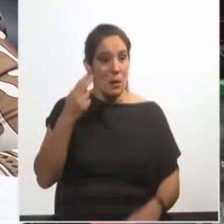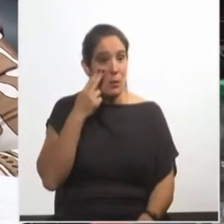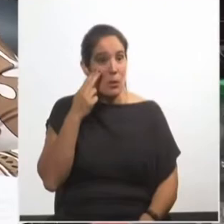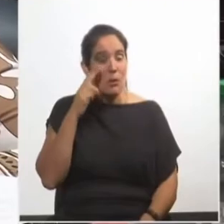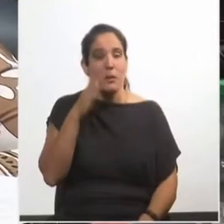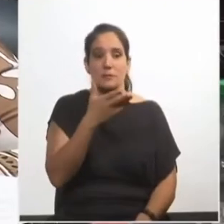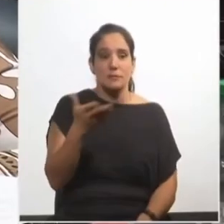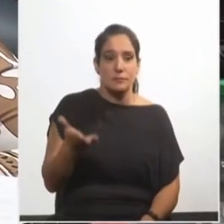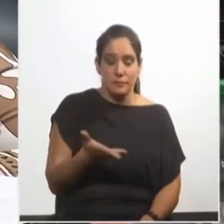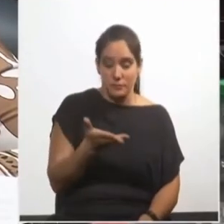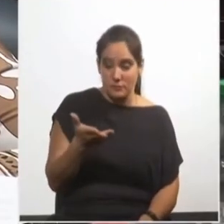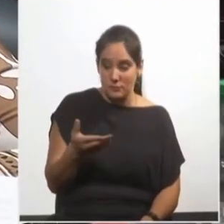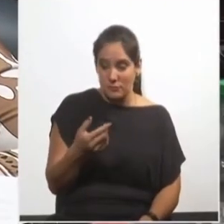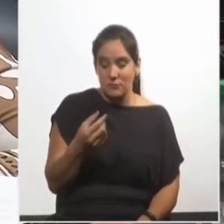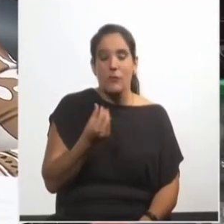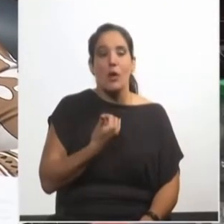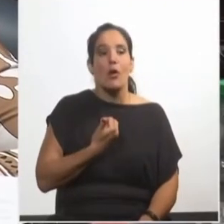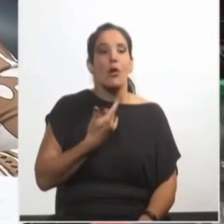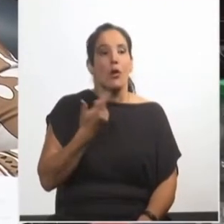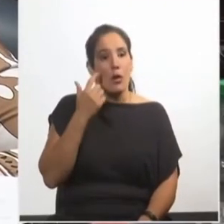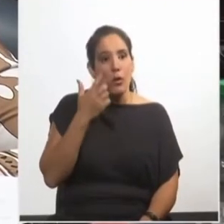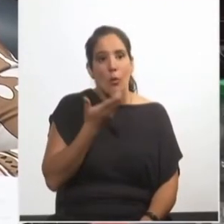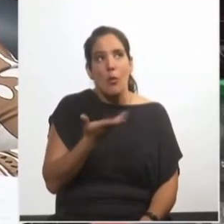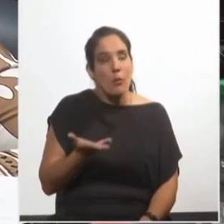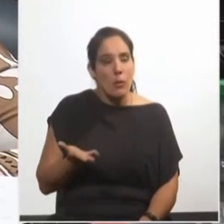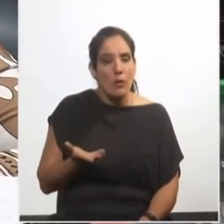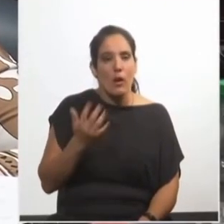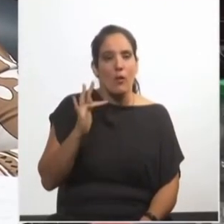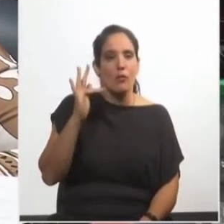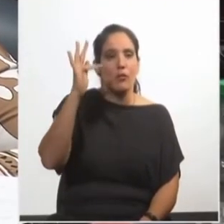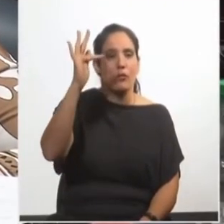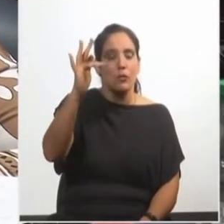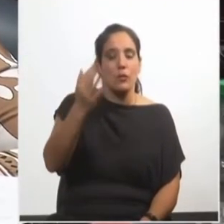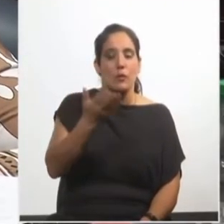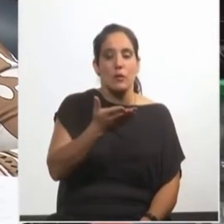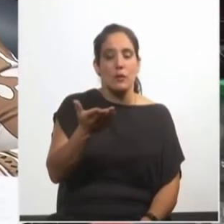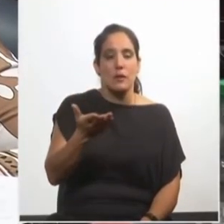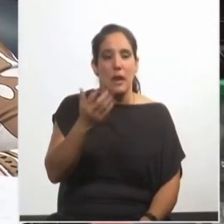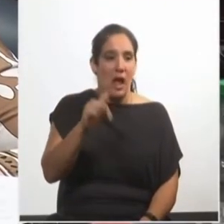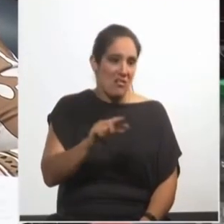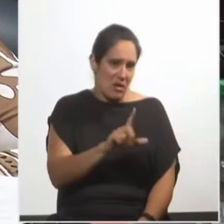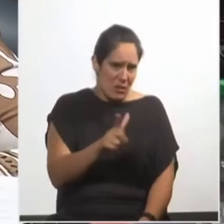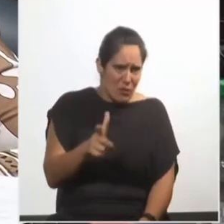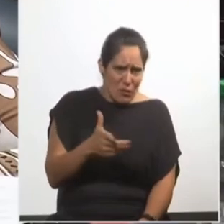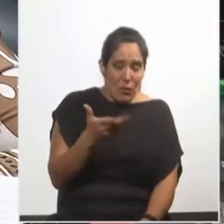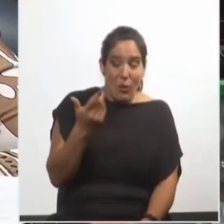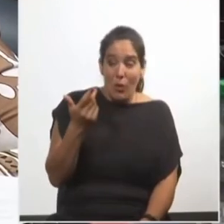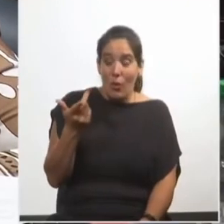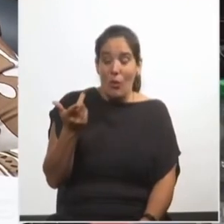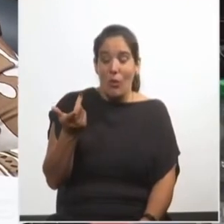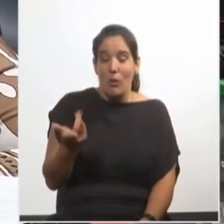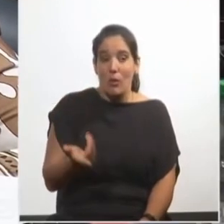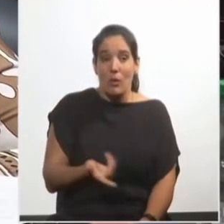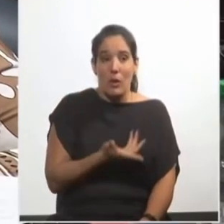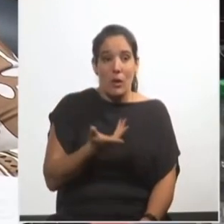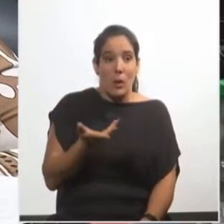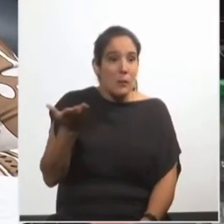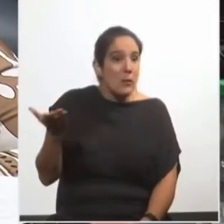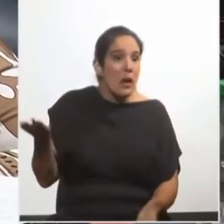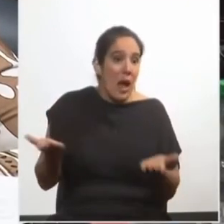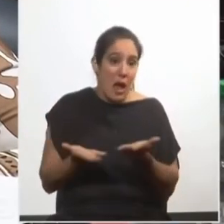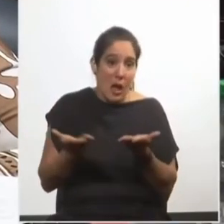de cobertura se va a manifestar en el futuro y no en la actualidad, porque ahora, al no